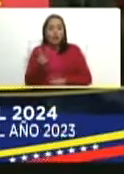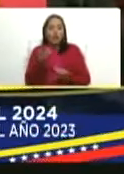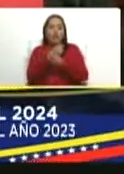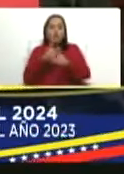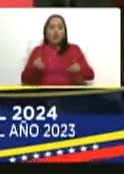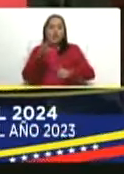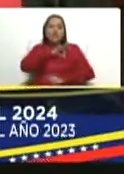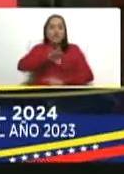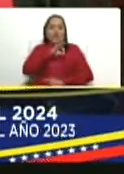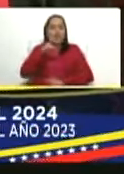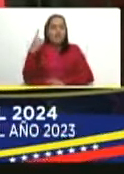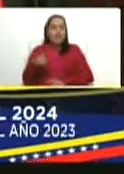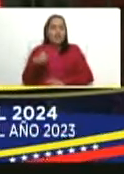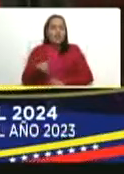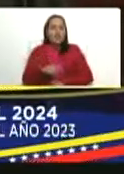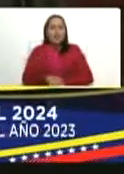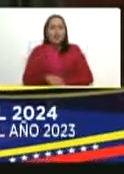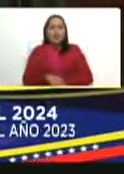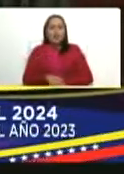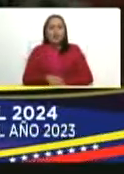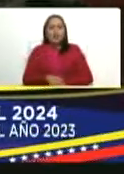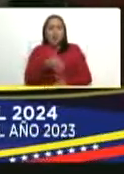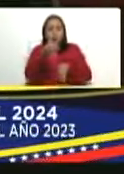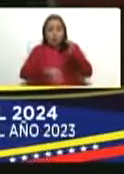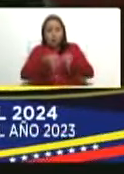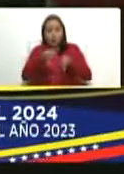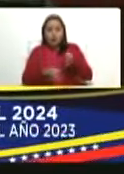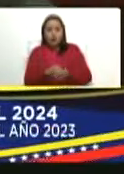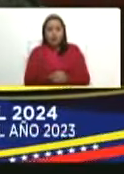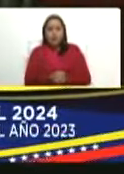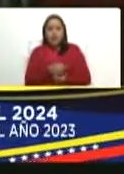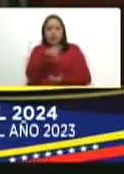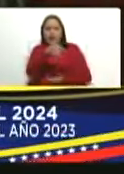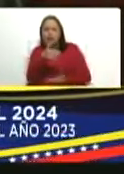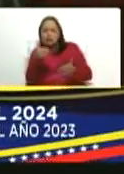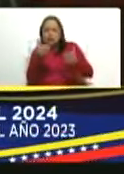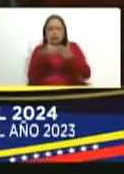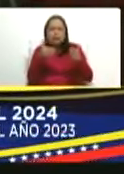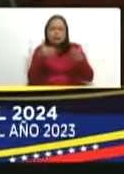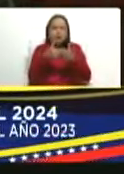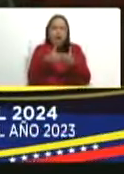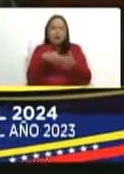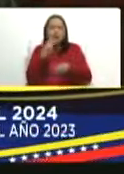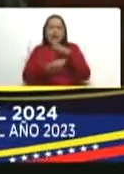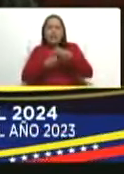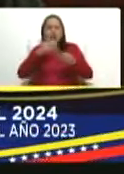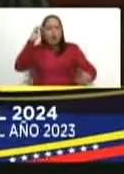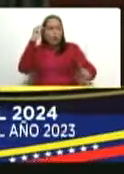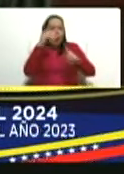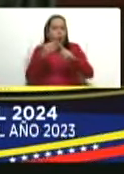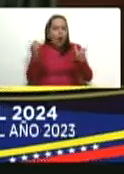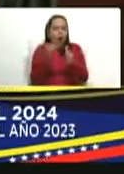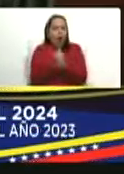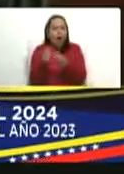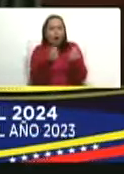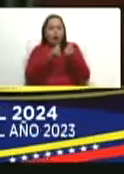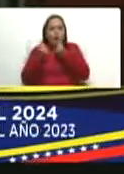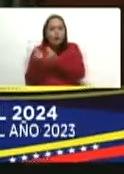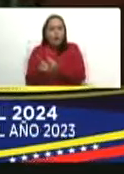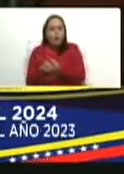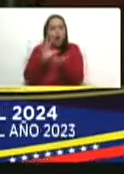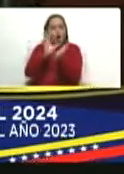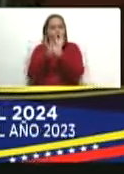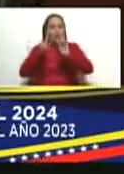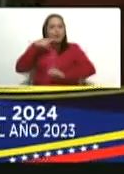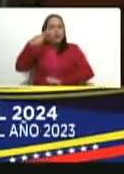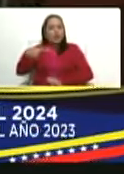de derecho y de justicia representa un gran obstáculo para realizar sus objetivos económicos y